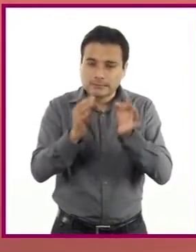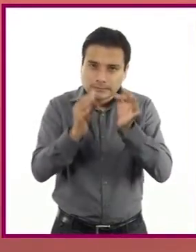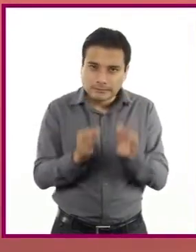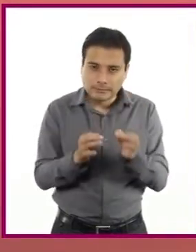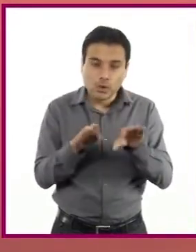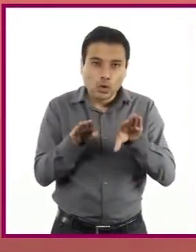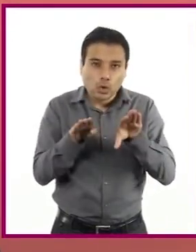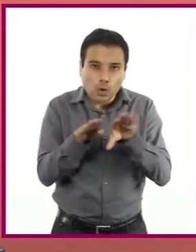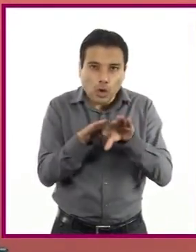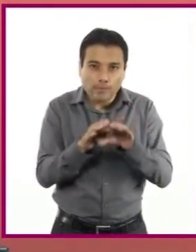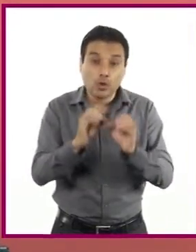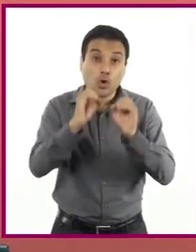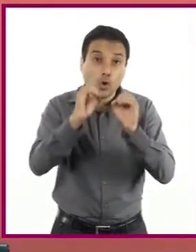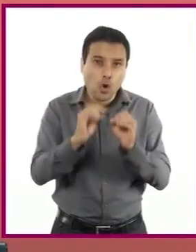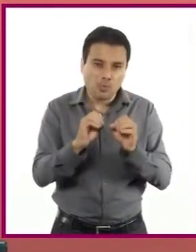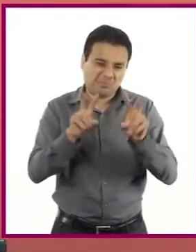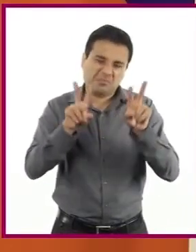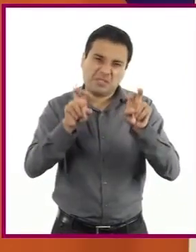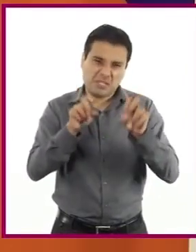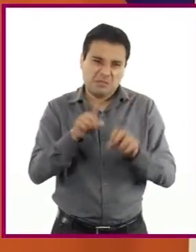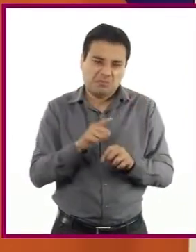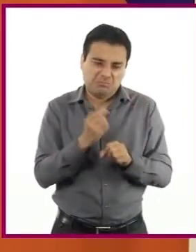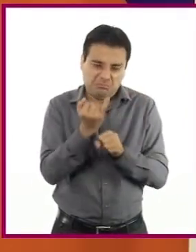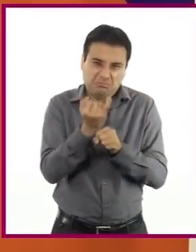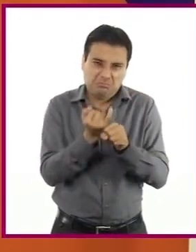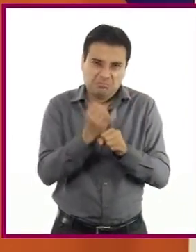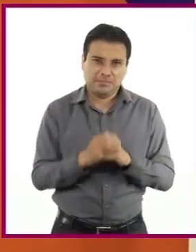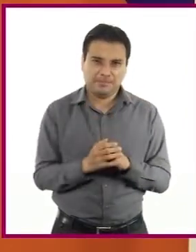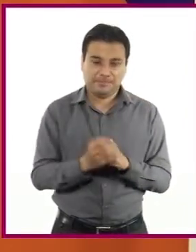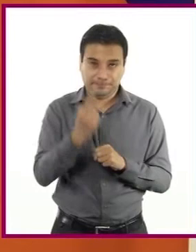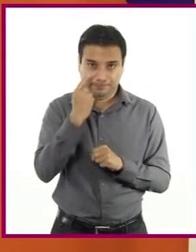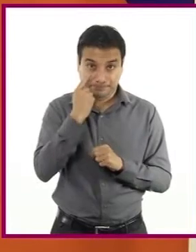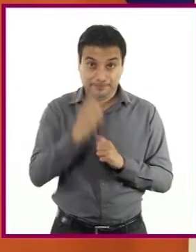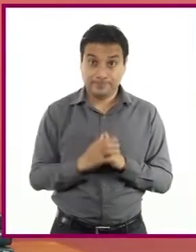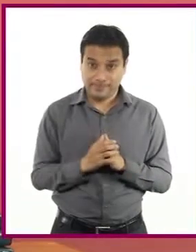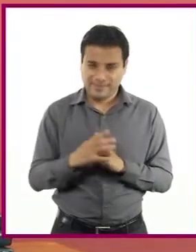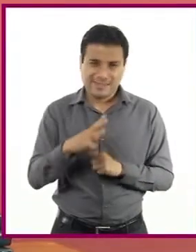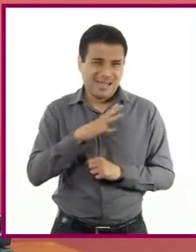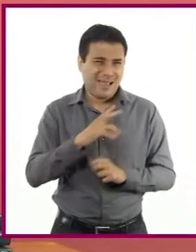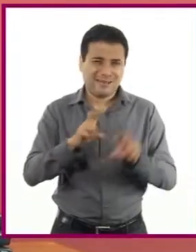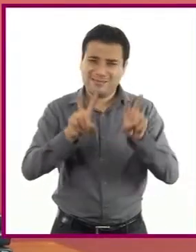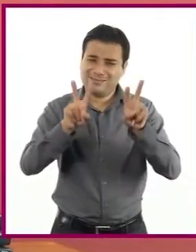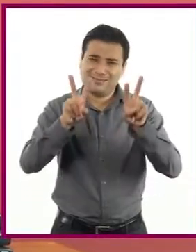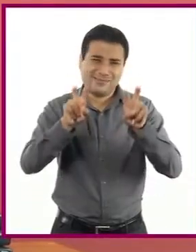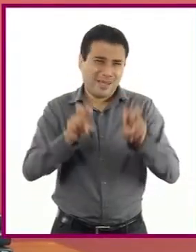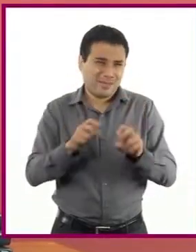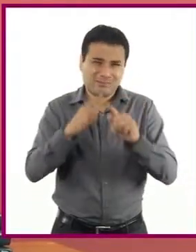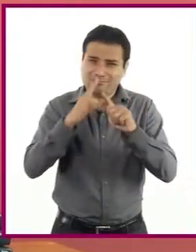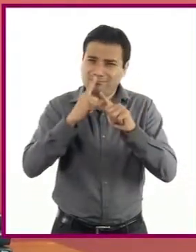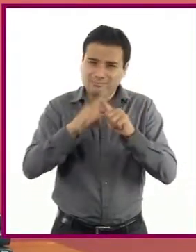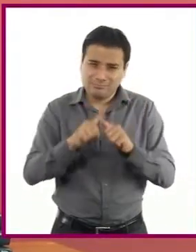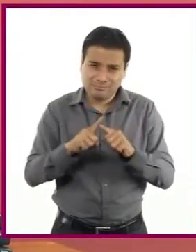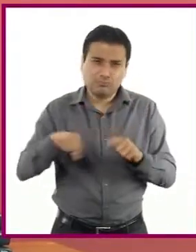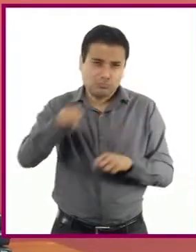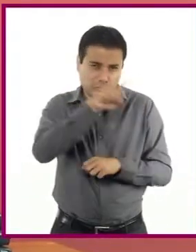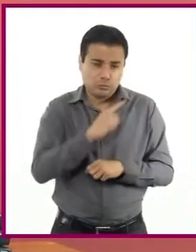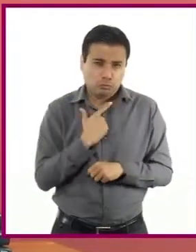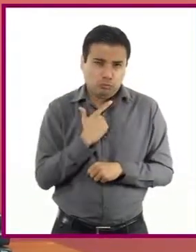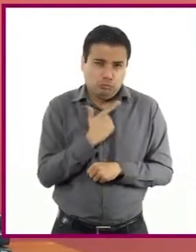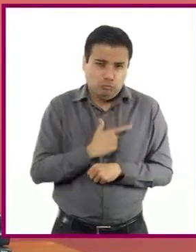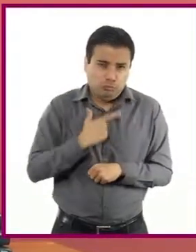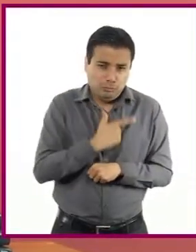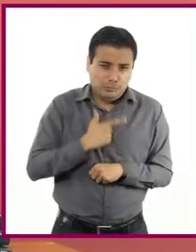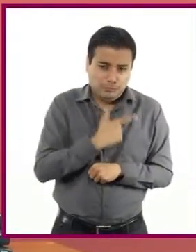en el conocimiento de algo que nos interesa. En el vasto universo del conocimiento hay temas sobre los que deseamos indagar, ya sea por